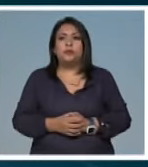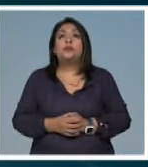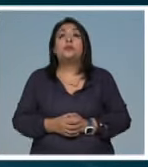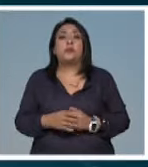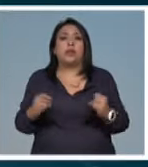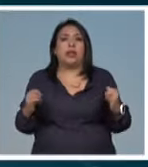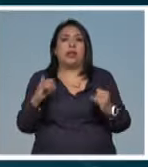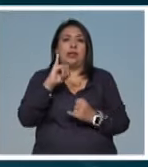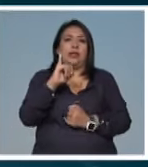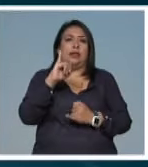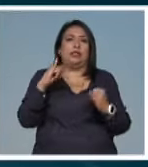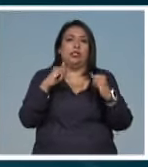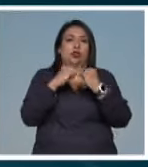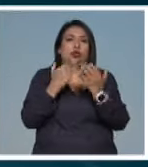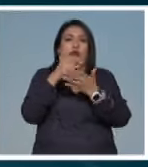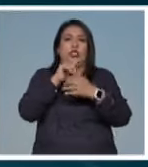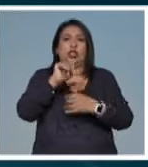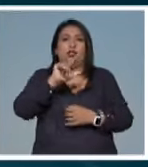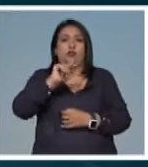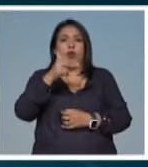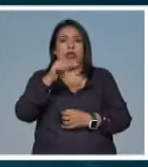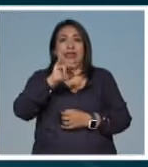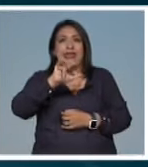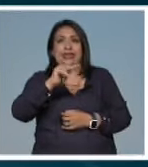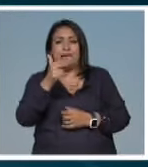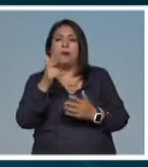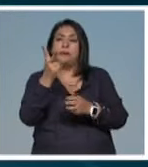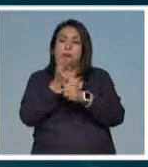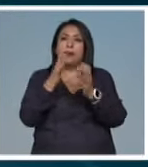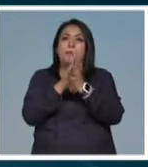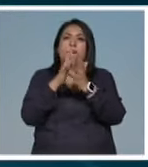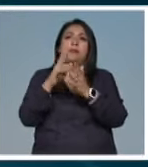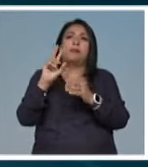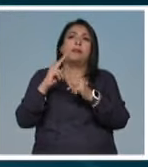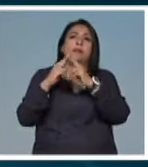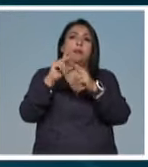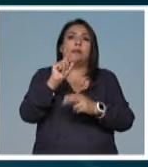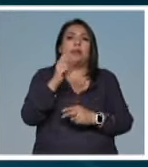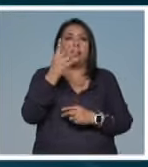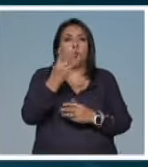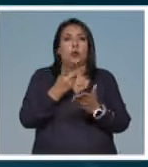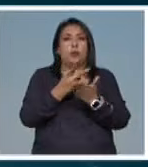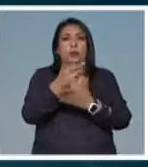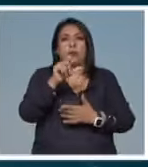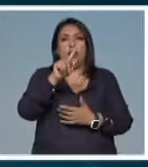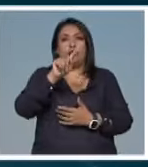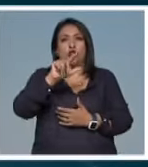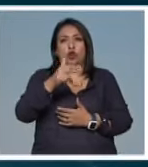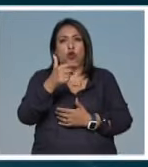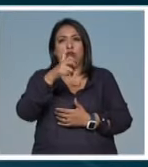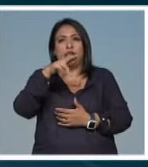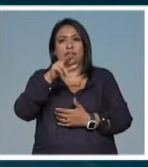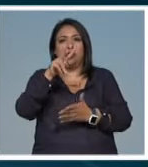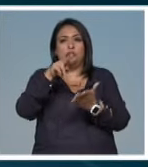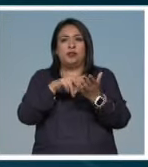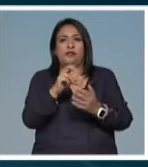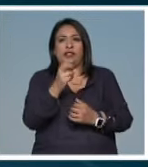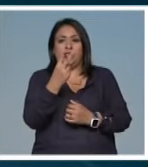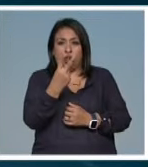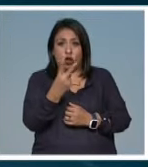El Instituto Nacional de Antropología e Historia invita a participar en la 24ª edición del Premio Antonio García Cubas